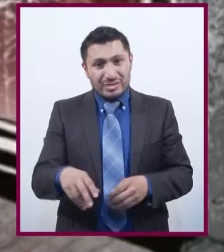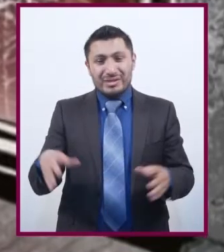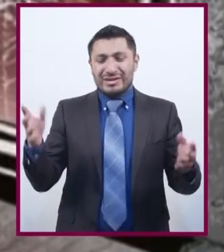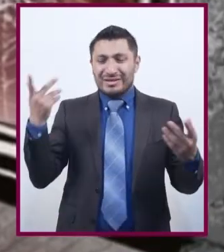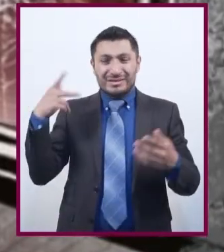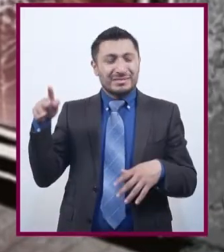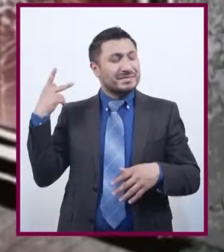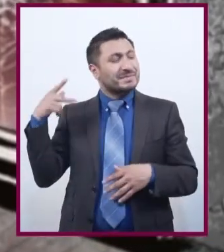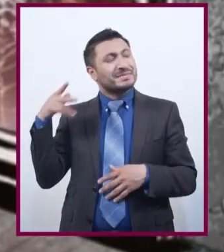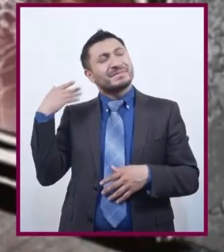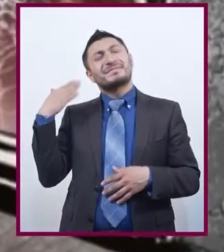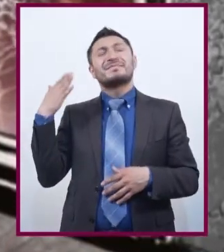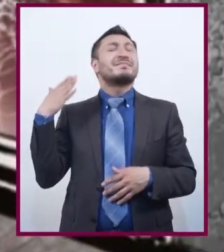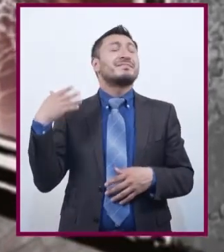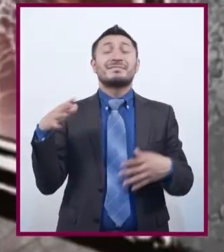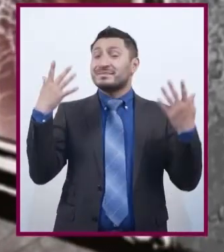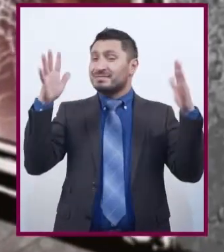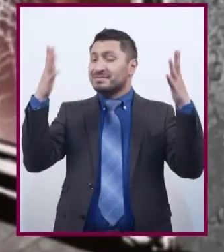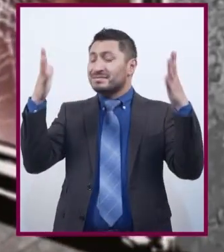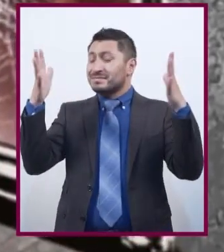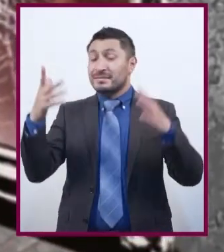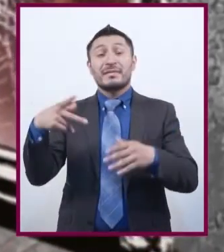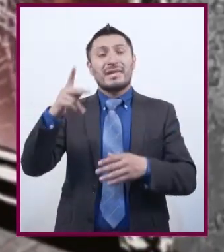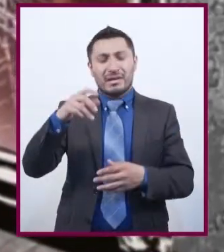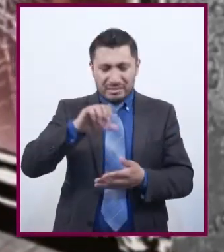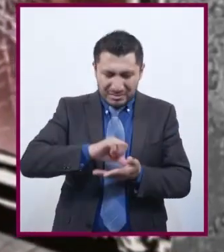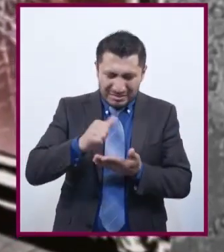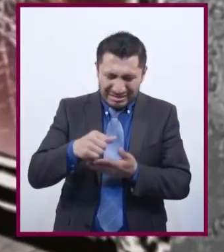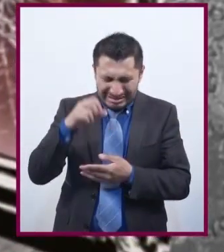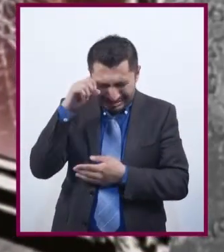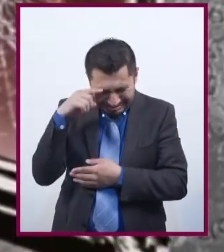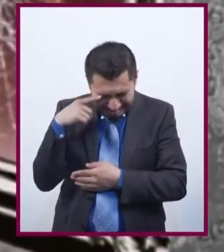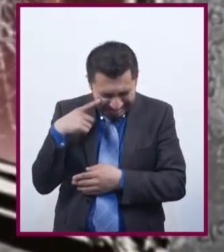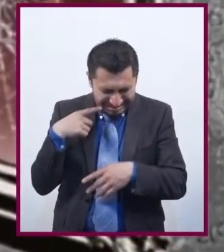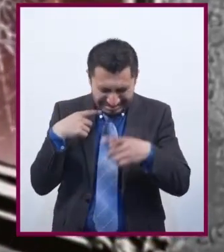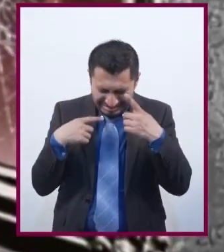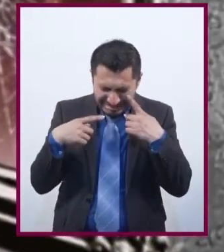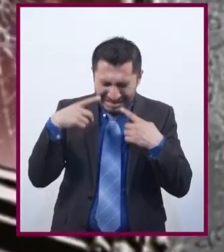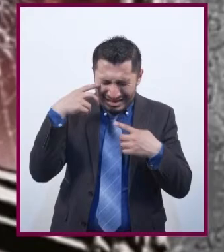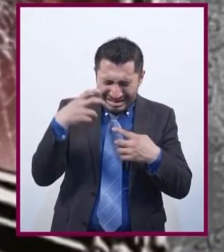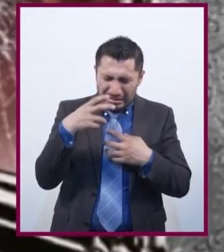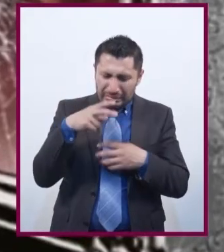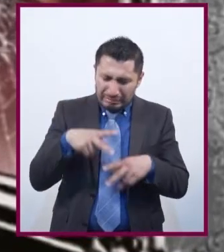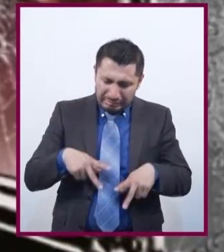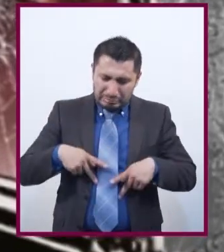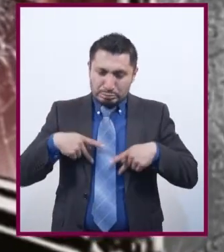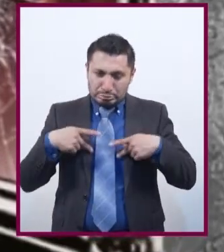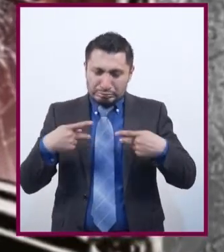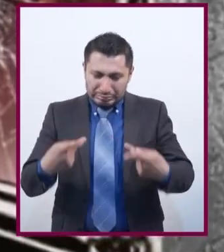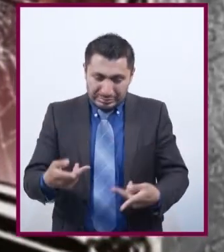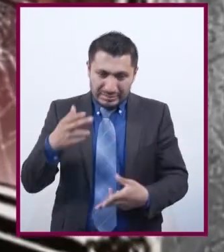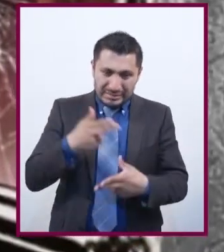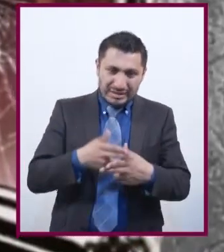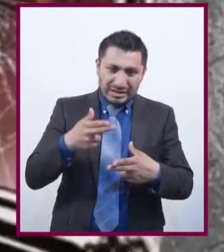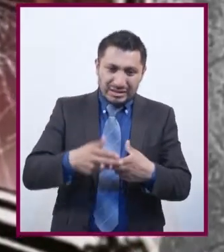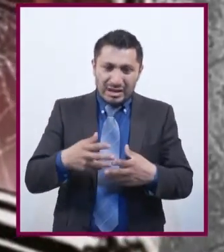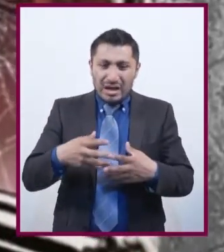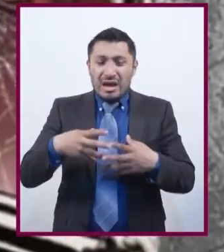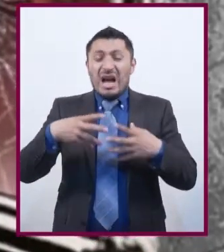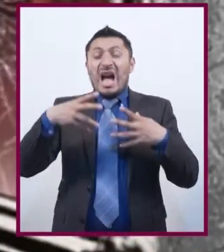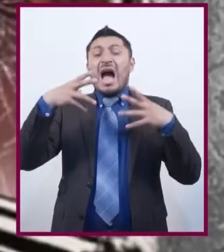agitó su abanico y aplaudió pero el enanito no levantó la cabeza sus sollosas eran cada vez más débiles